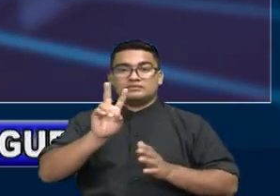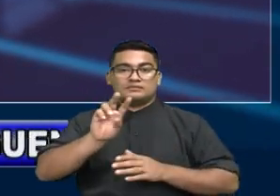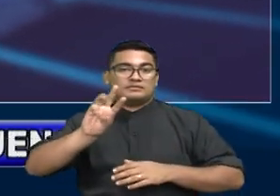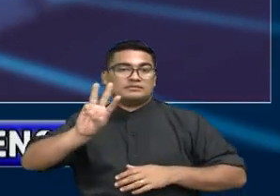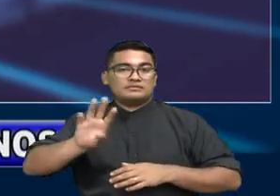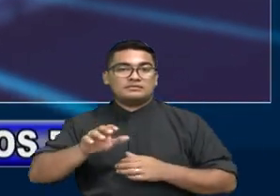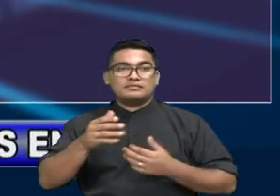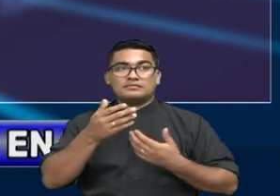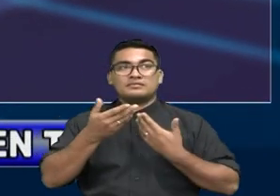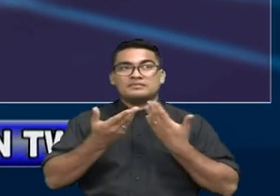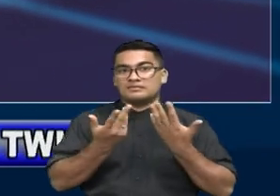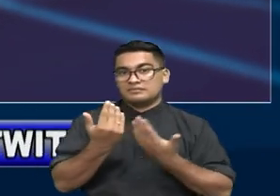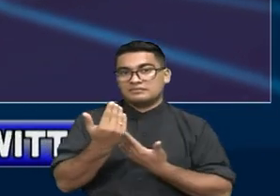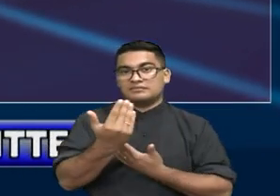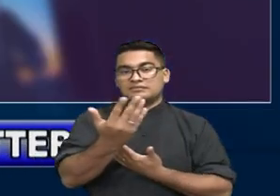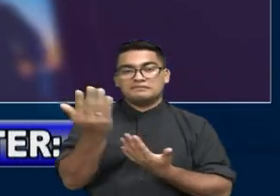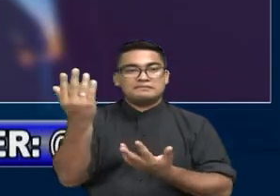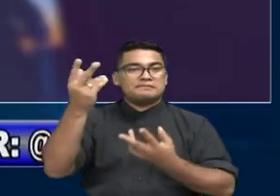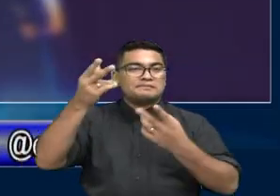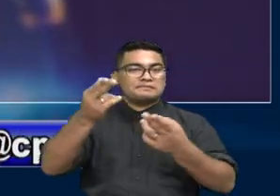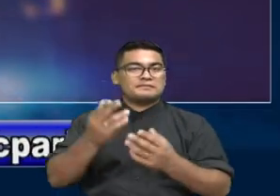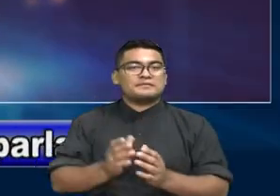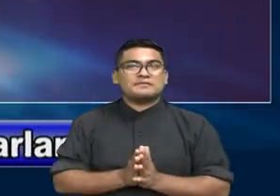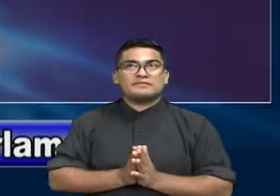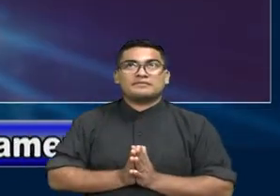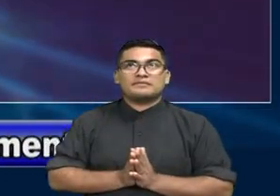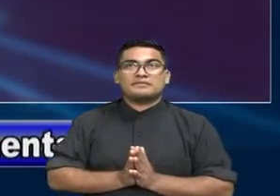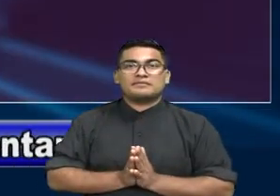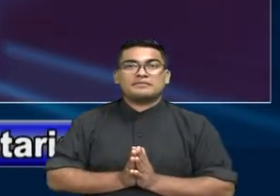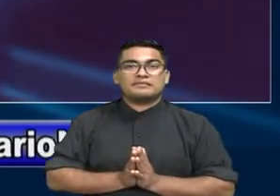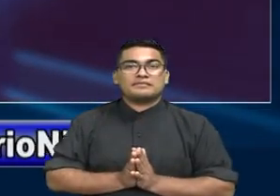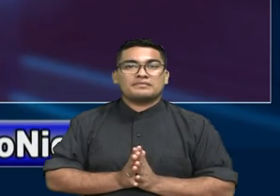2020-2023. Esto y más al volver de la pausa.